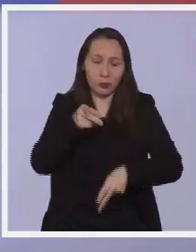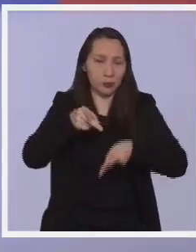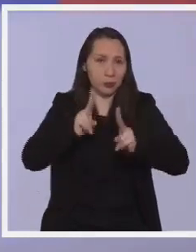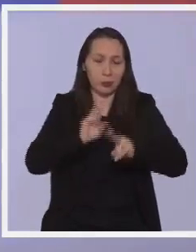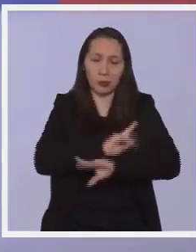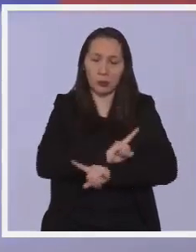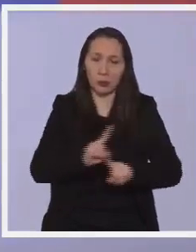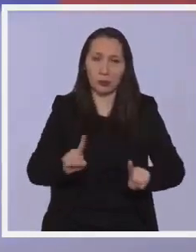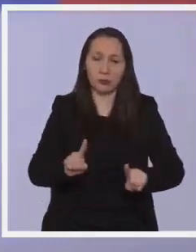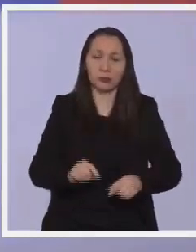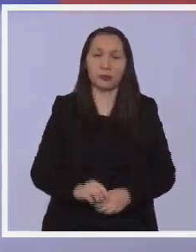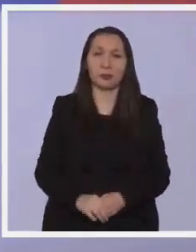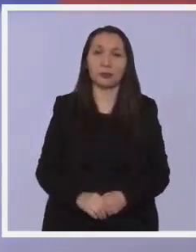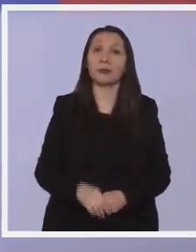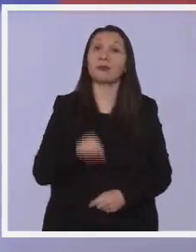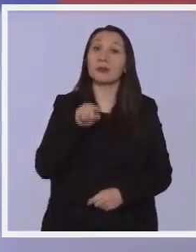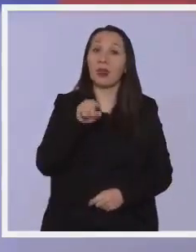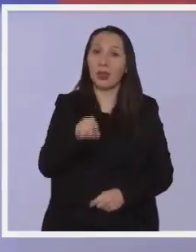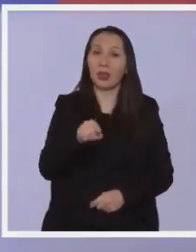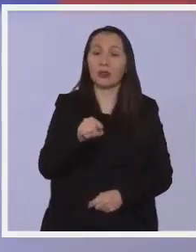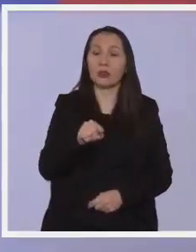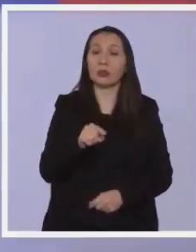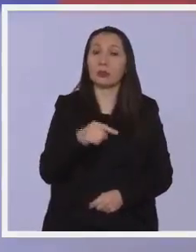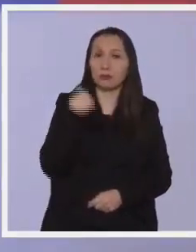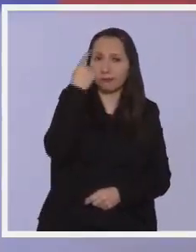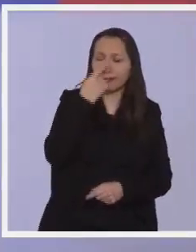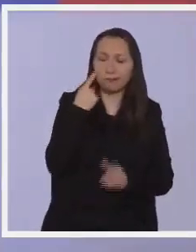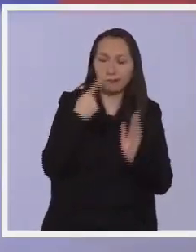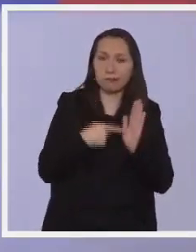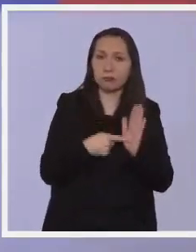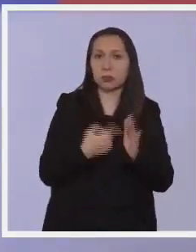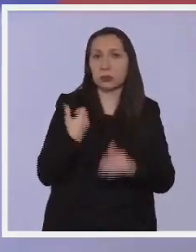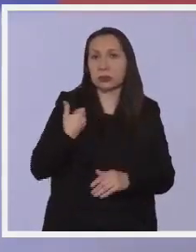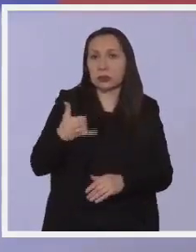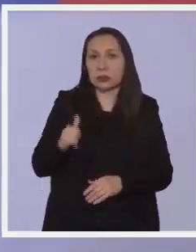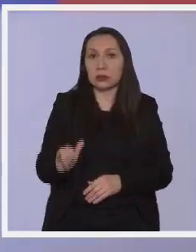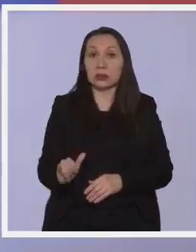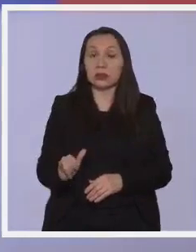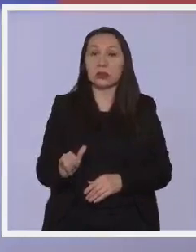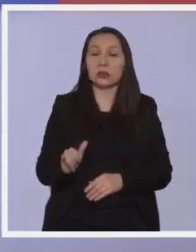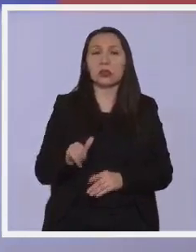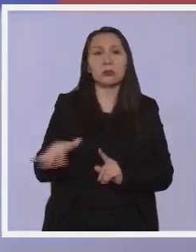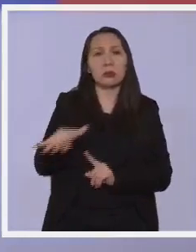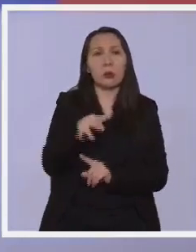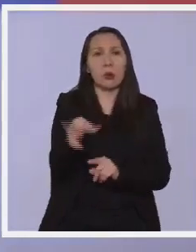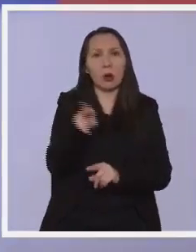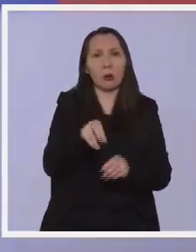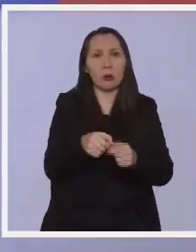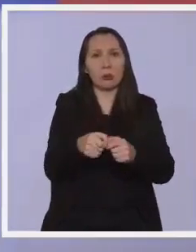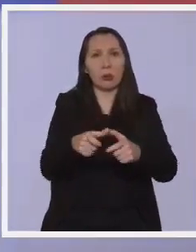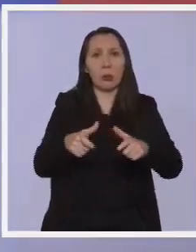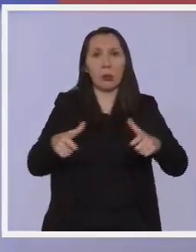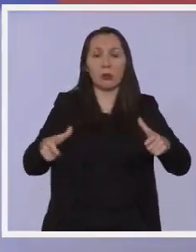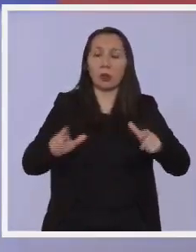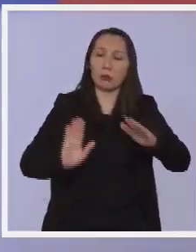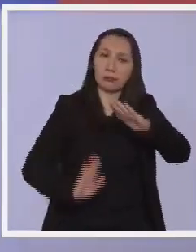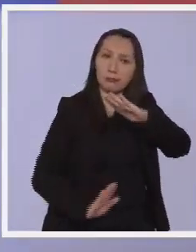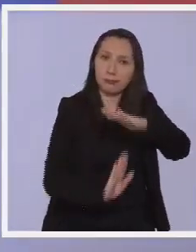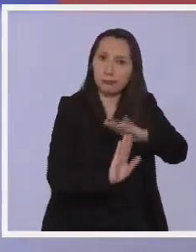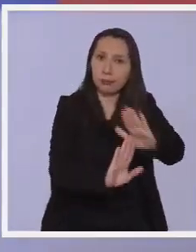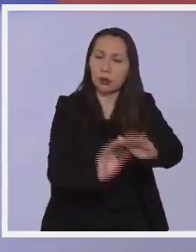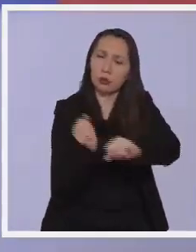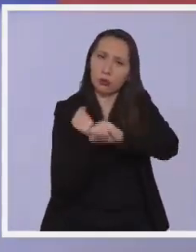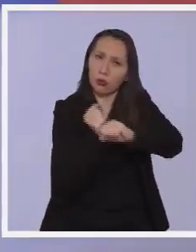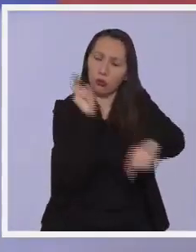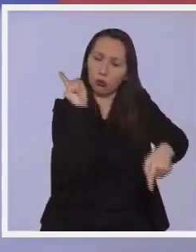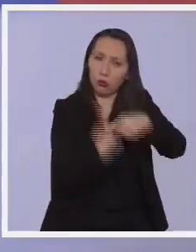eso es la cara quizás más visible e ingrata de un fenómeno que se ha extendido demasiado y al que tenemos que ponerle coto, y lo vamos a combatir con